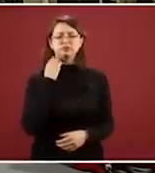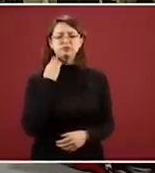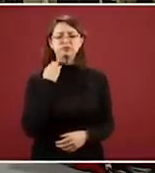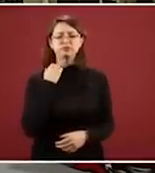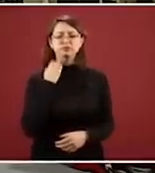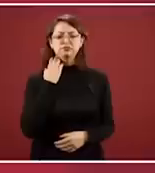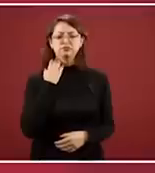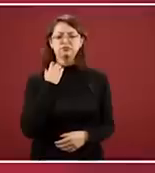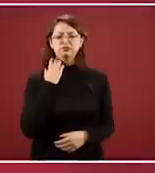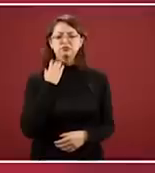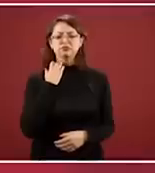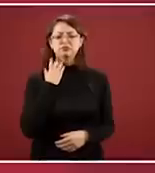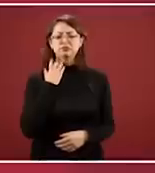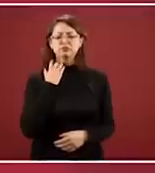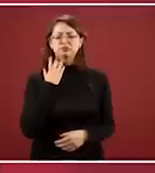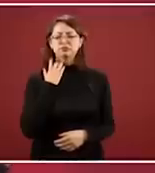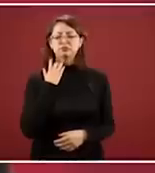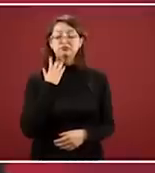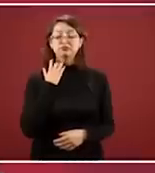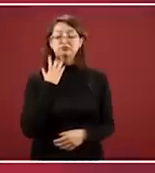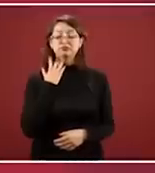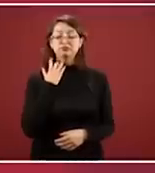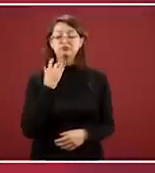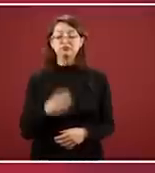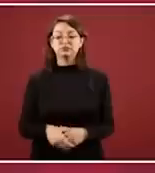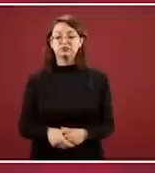Pero sí, los cambios